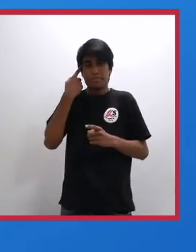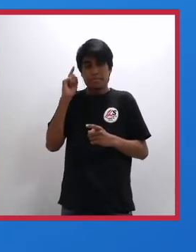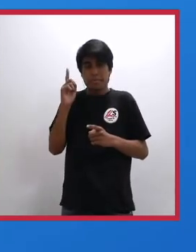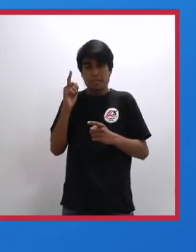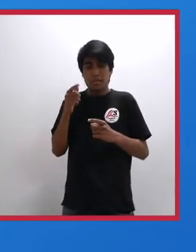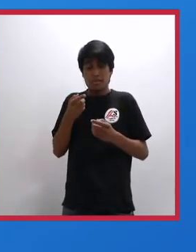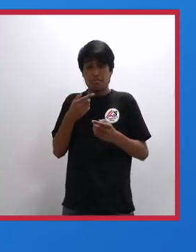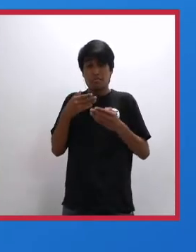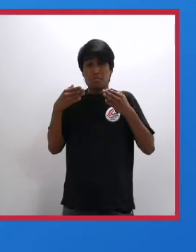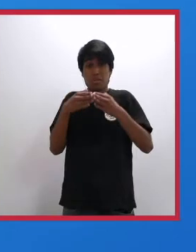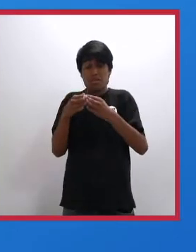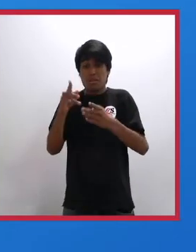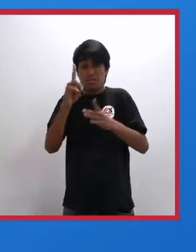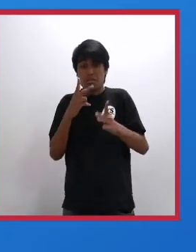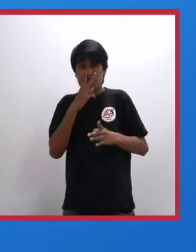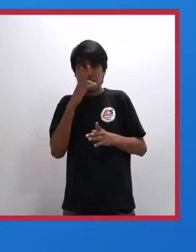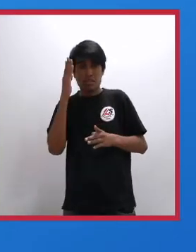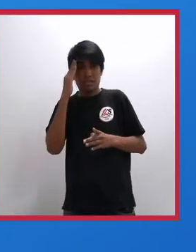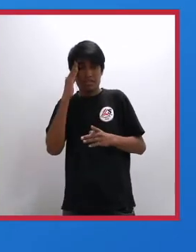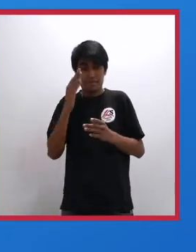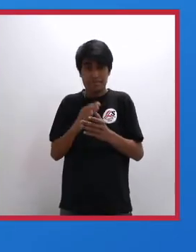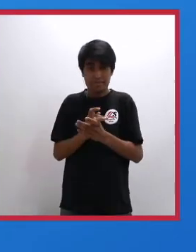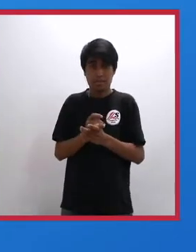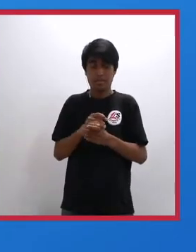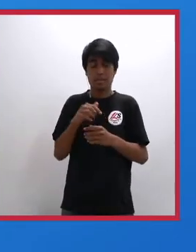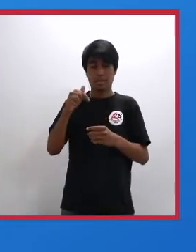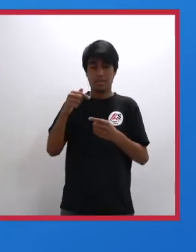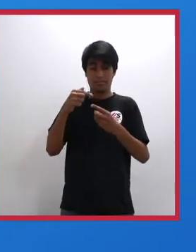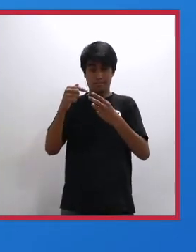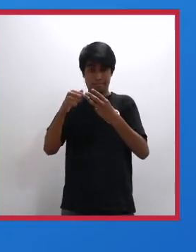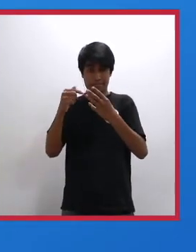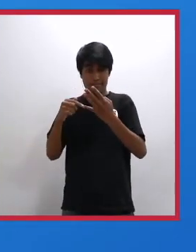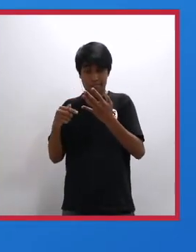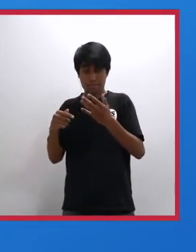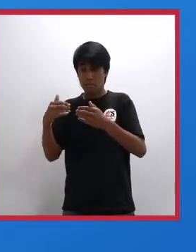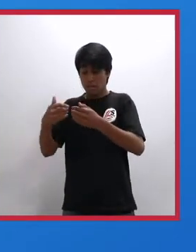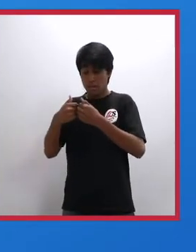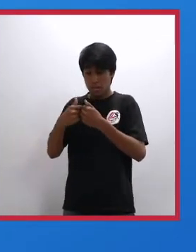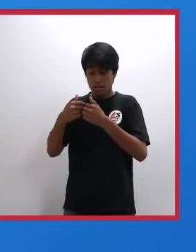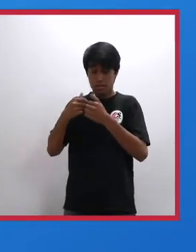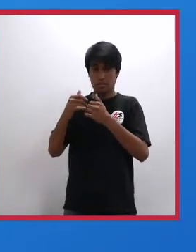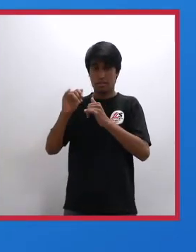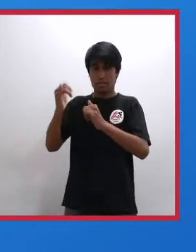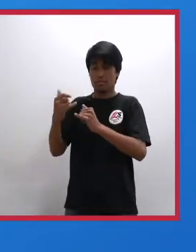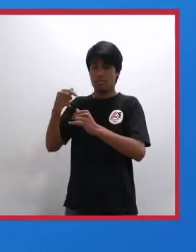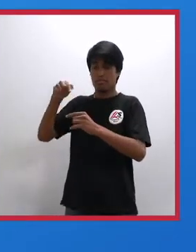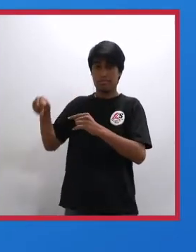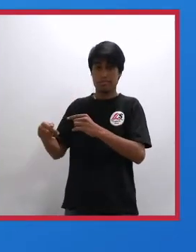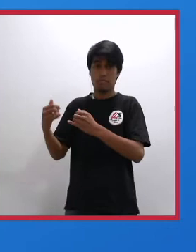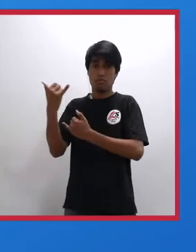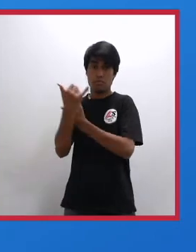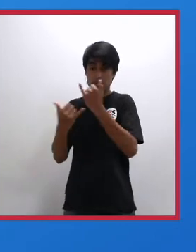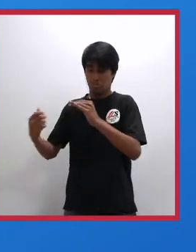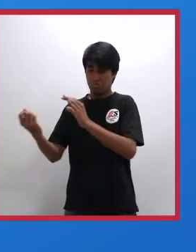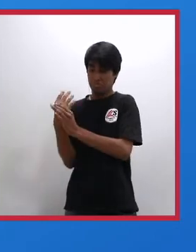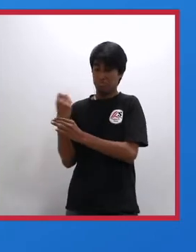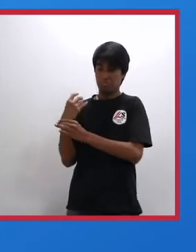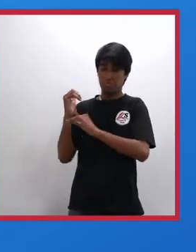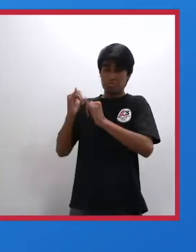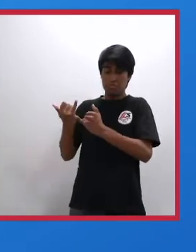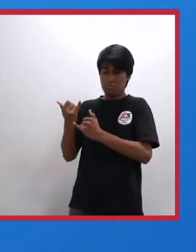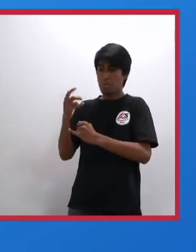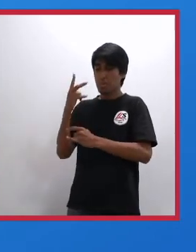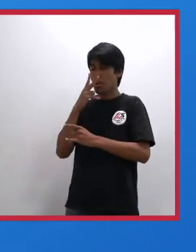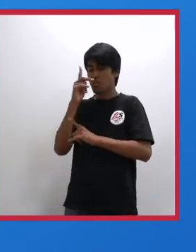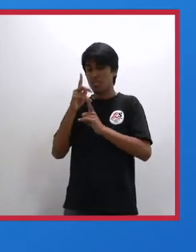de seguridad en obras. Vamos a pasar al espacio de preguntas. Vemos que ya nos han llegado unas